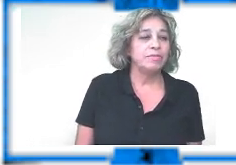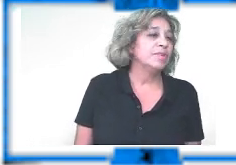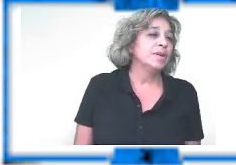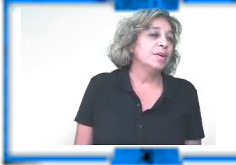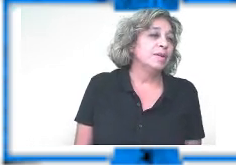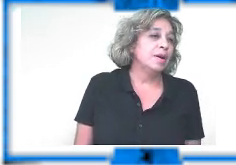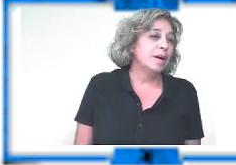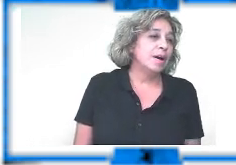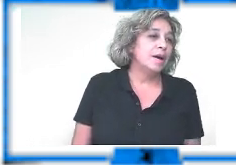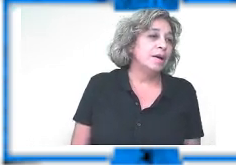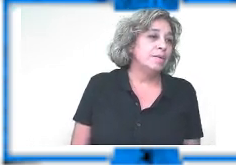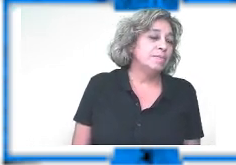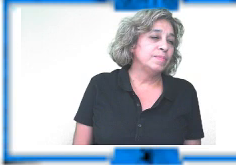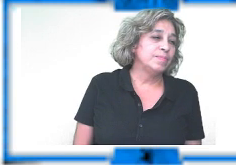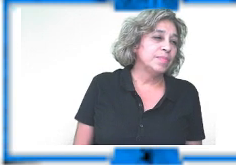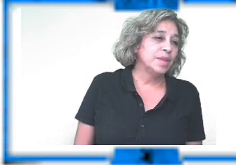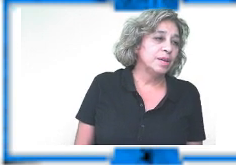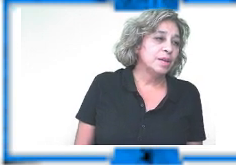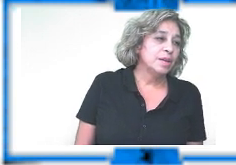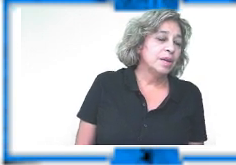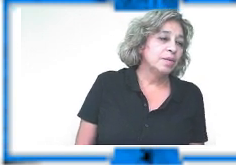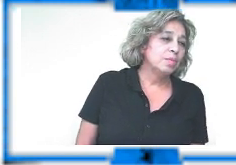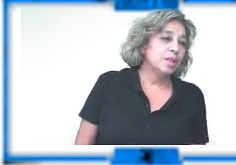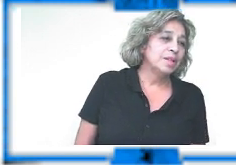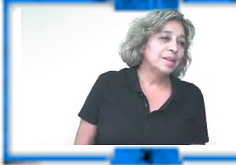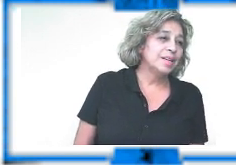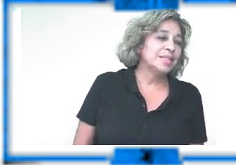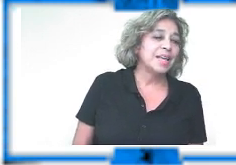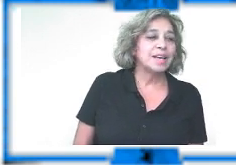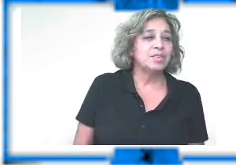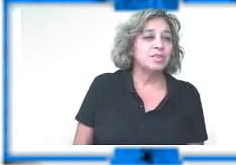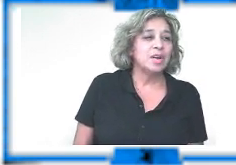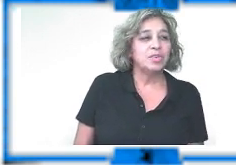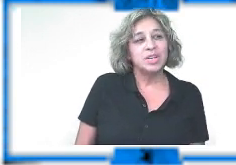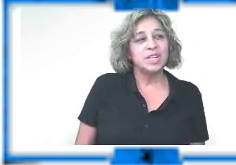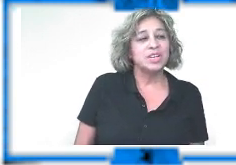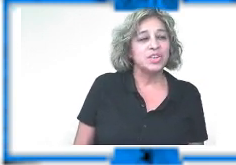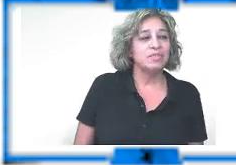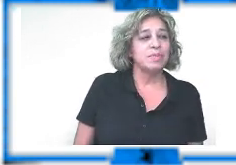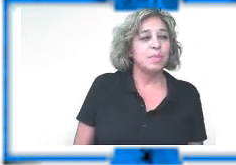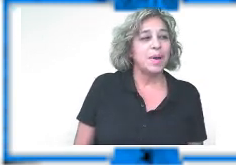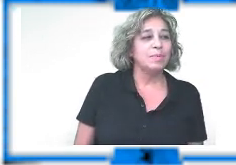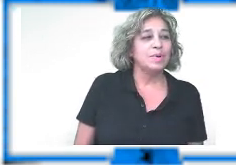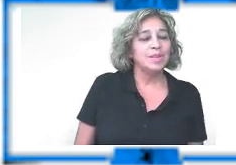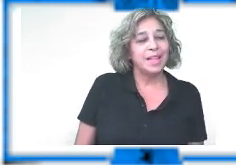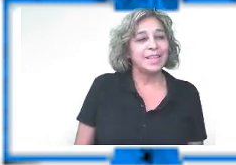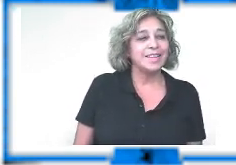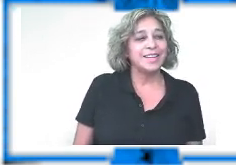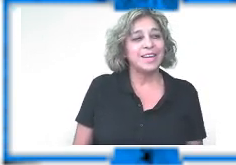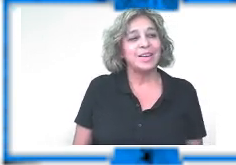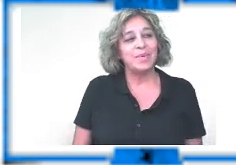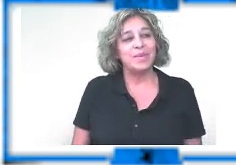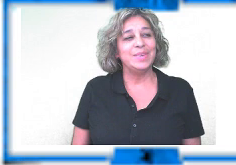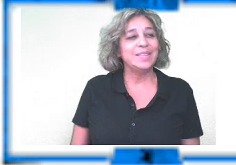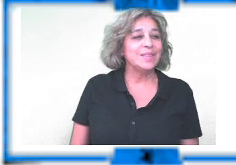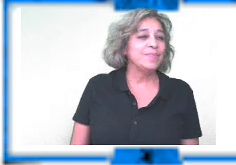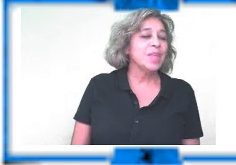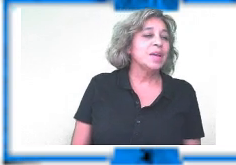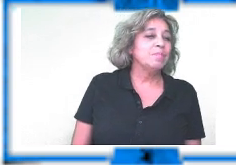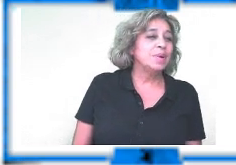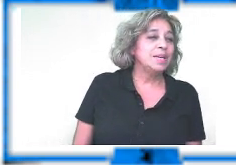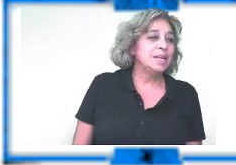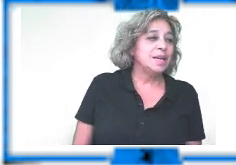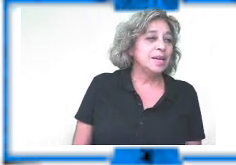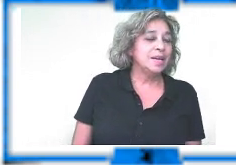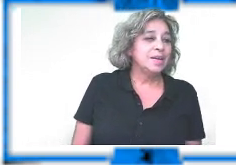of, con esta tradición bíblica, well, it's like a tradition from the Bible, no like the Ten Commandments. Pues ahora tiene que haber